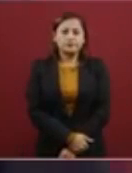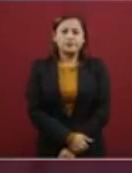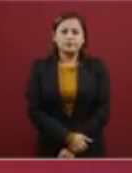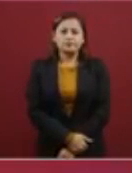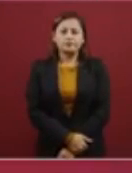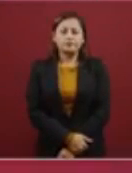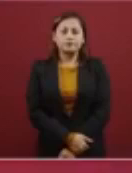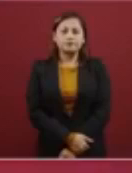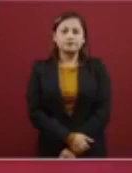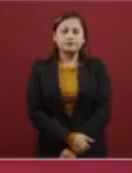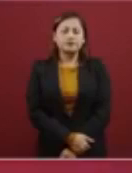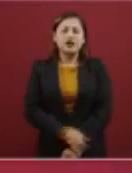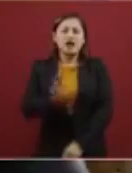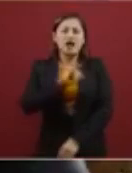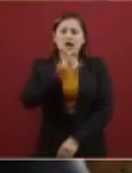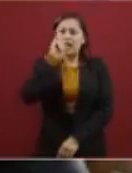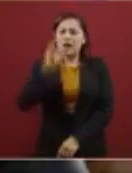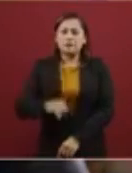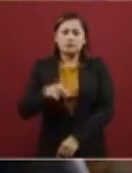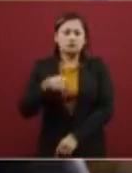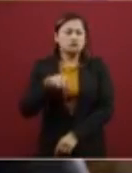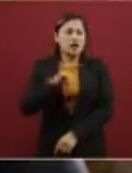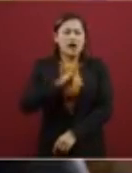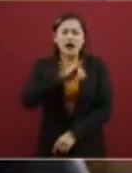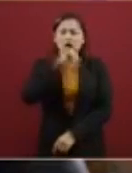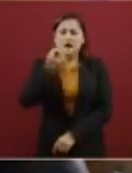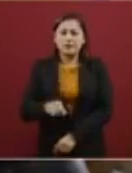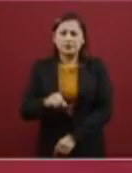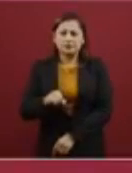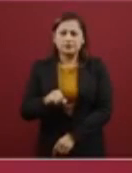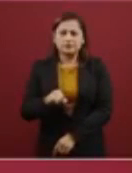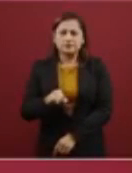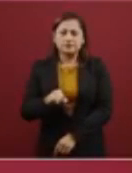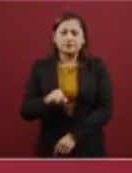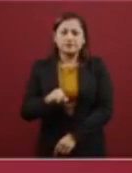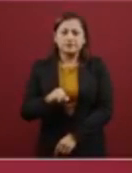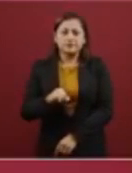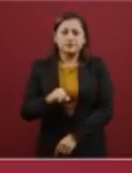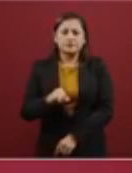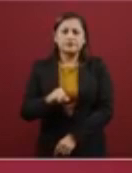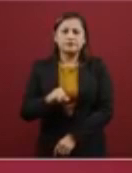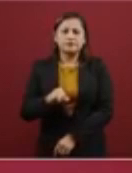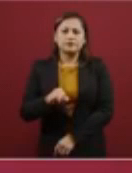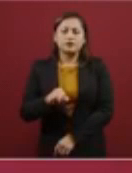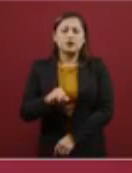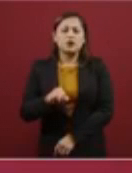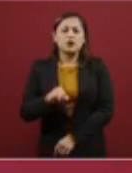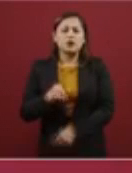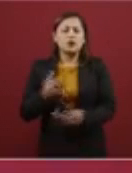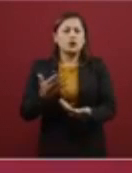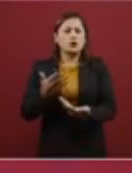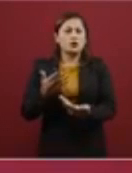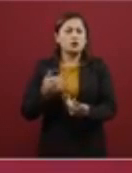Nunca jamás revelar las fuentes, no. Yo orgullosamente llevo mucho tiempo trabajando en la Reforma y eso no es cierto. Vamos nosotros